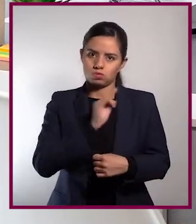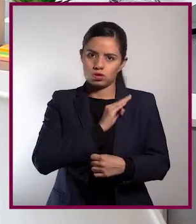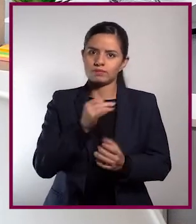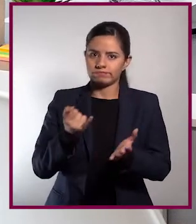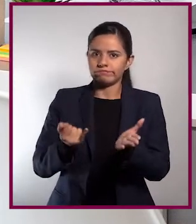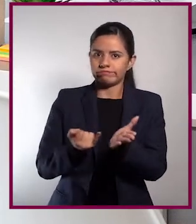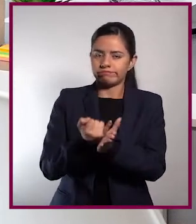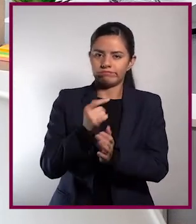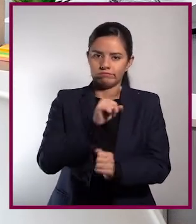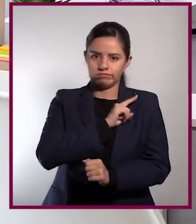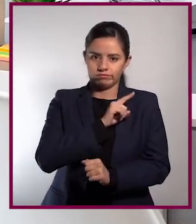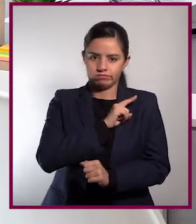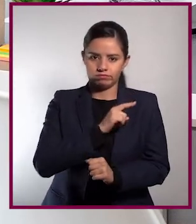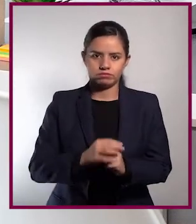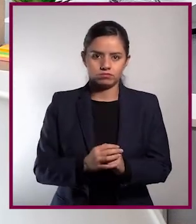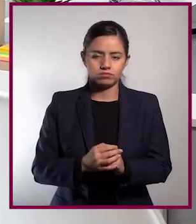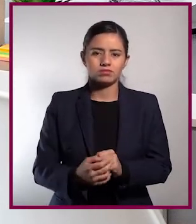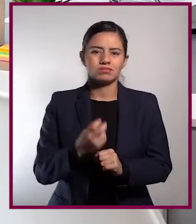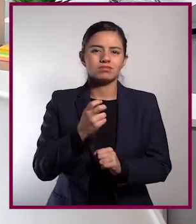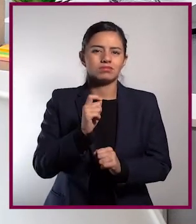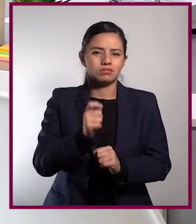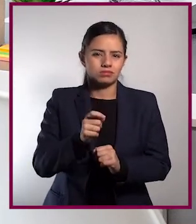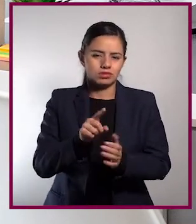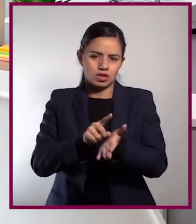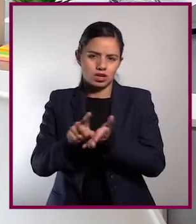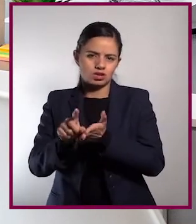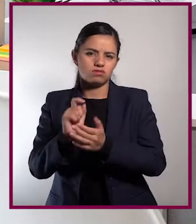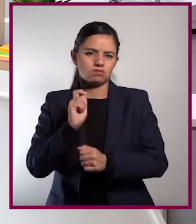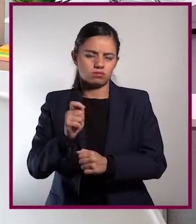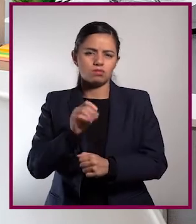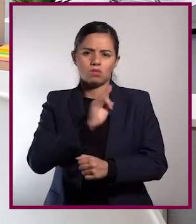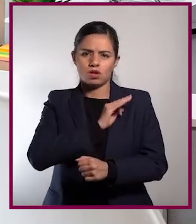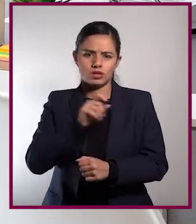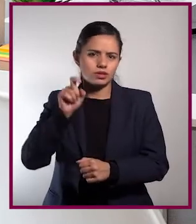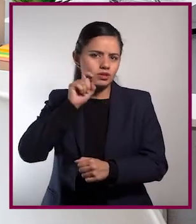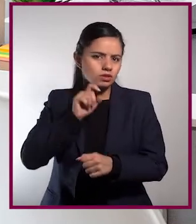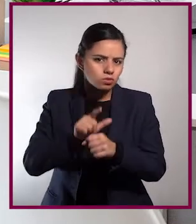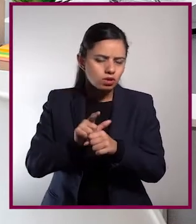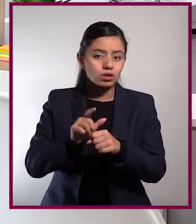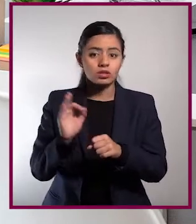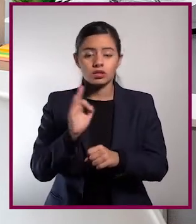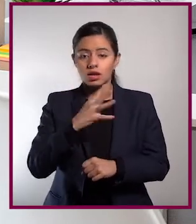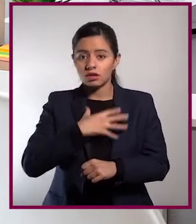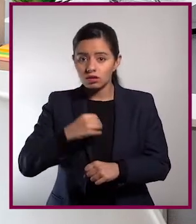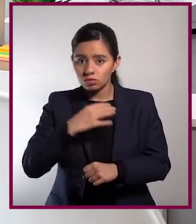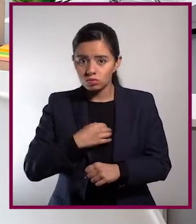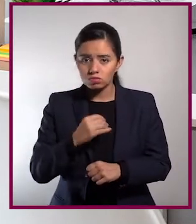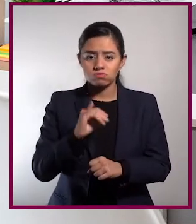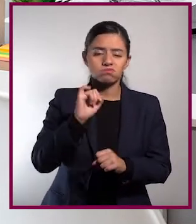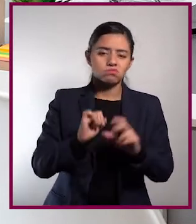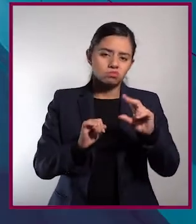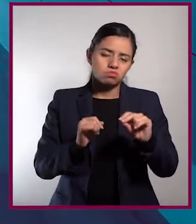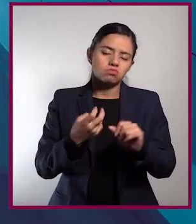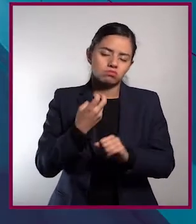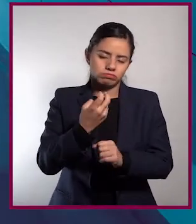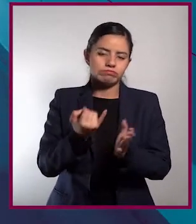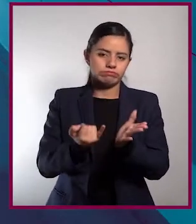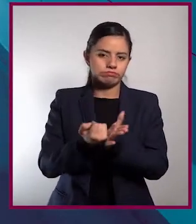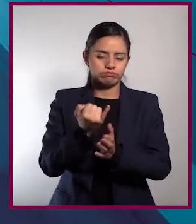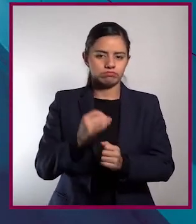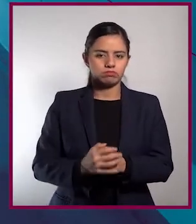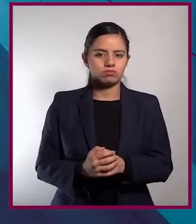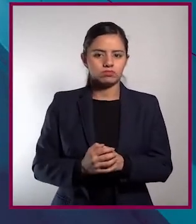su cuerpo y hay una relación muy cercana con el derecho a disfrutar de su sexualidad, si quiere tener hijos o no, entre otros. Por